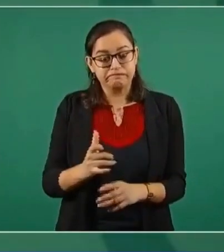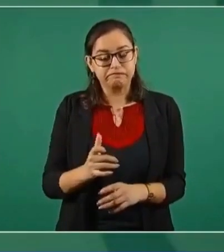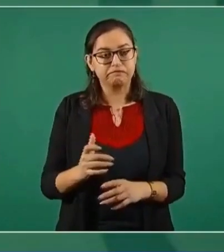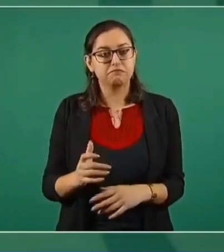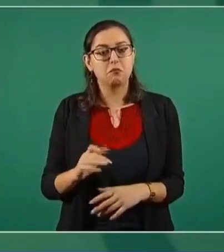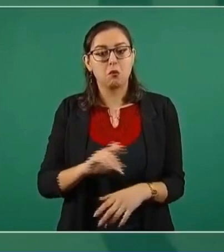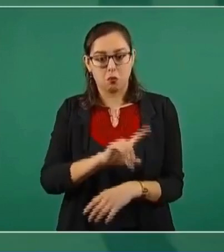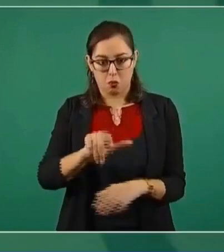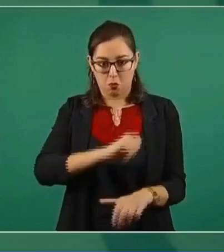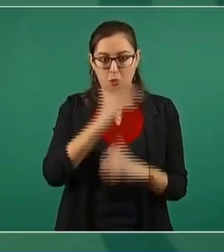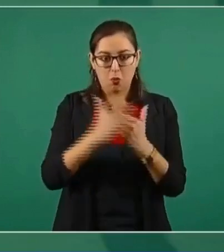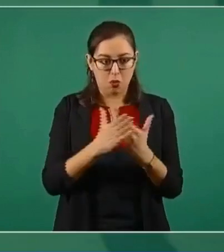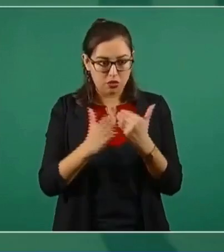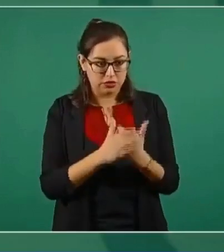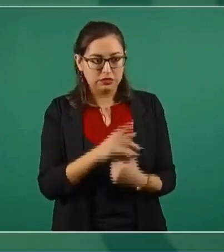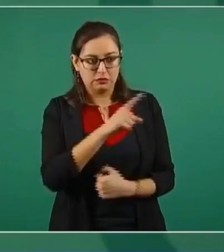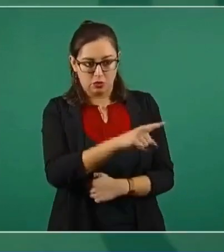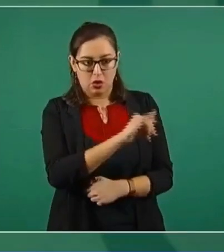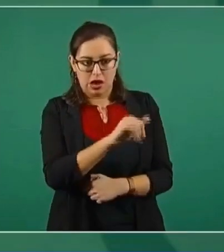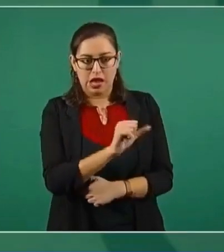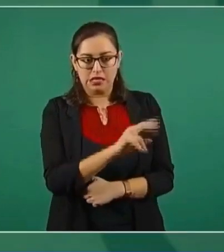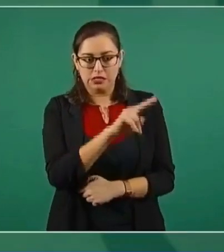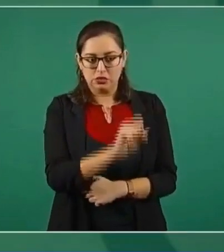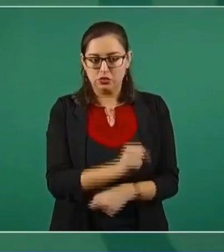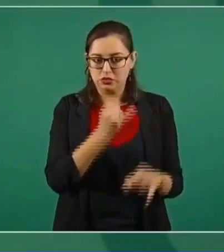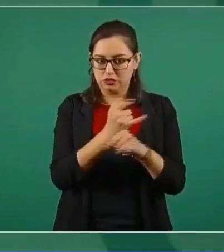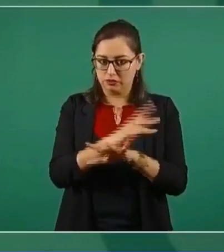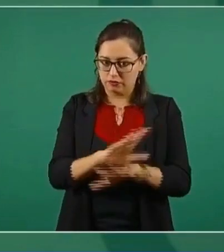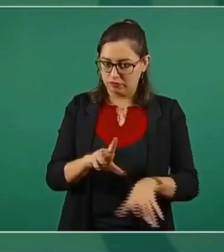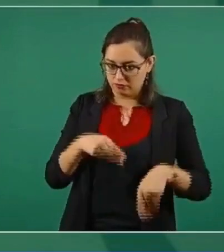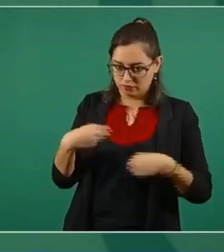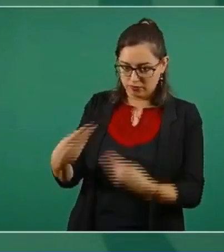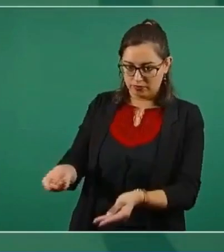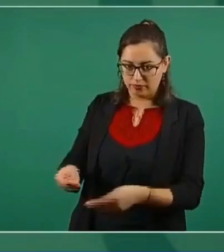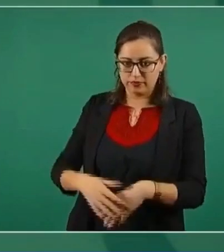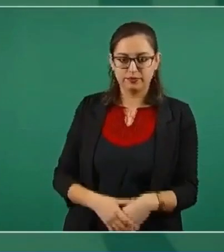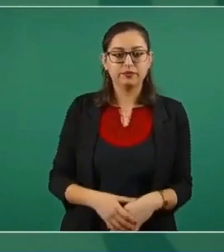que te entregue todo el informe de cómo está este asunto. Muchas gracias.